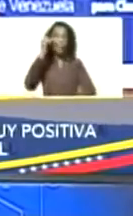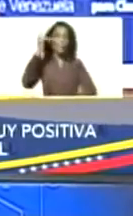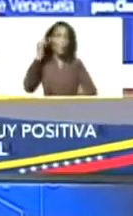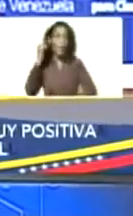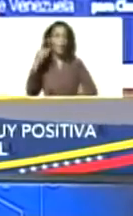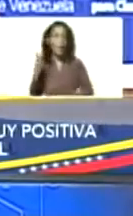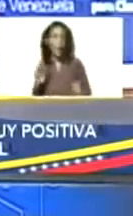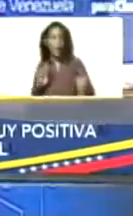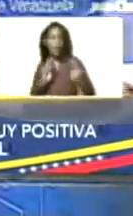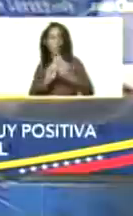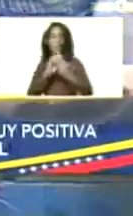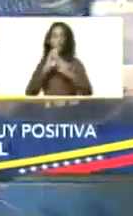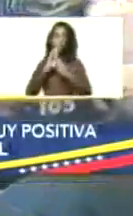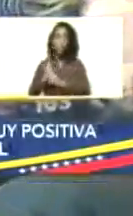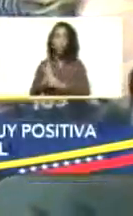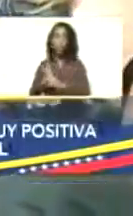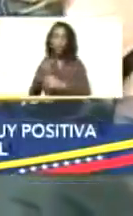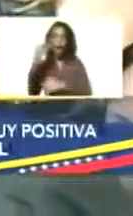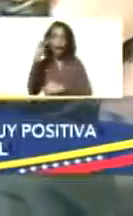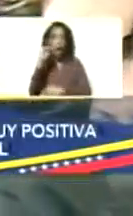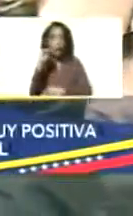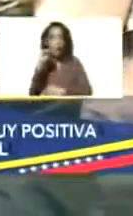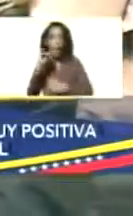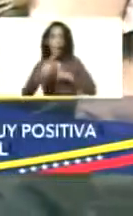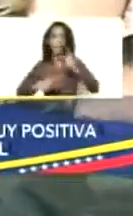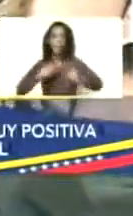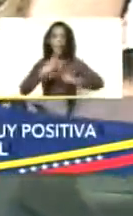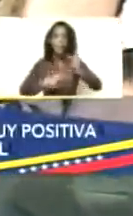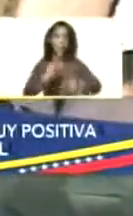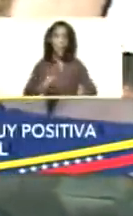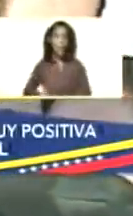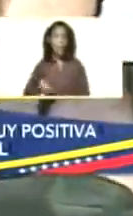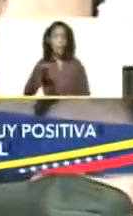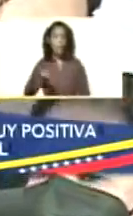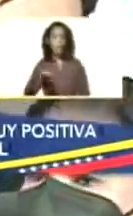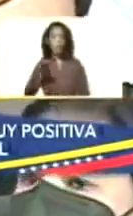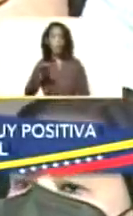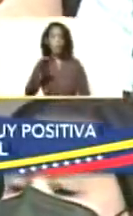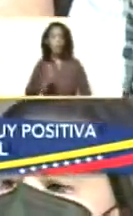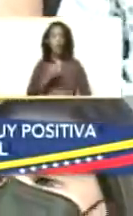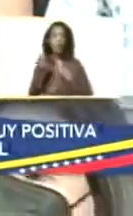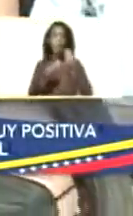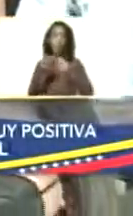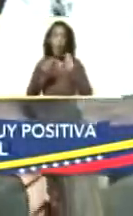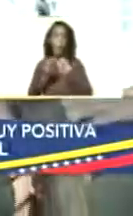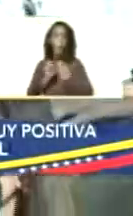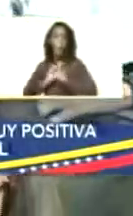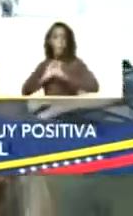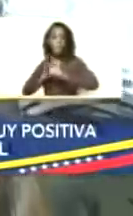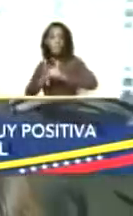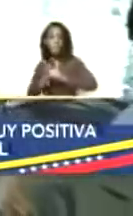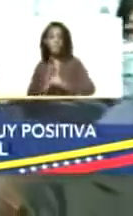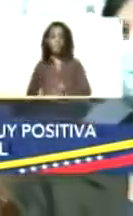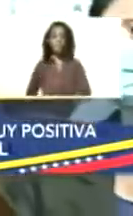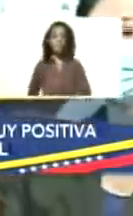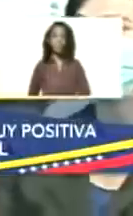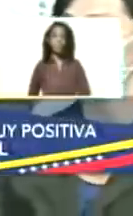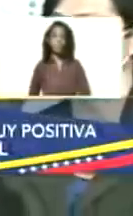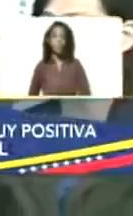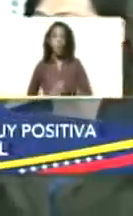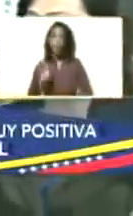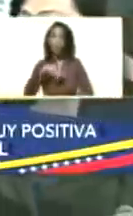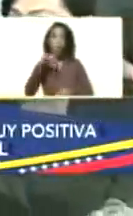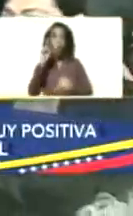le encuentran respuesta a procesos tan importantes como el coronavirus. No solo